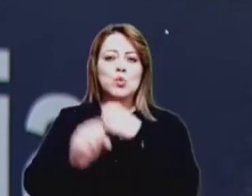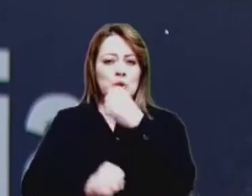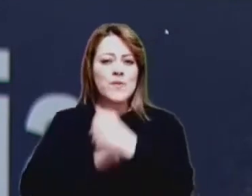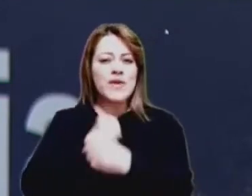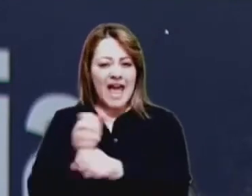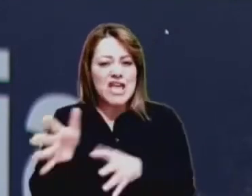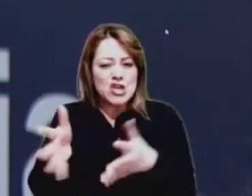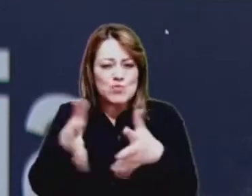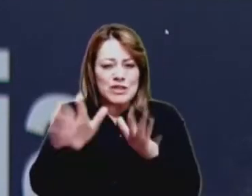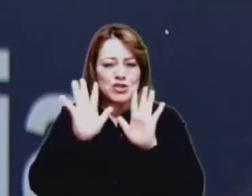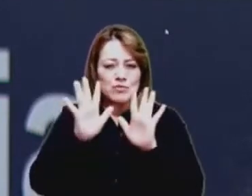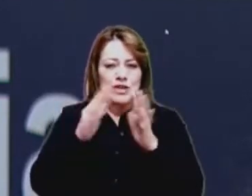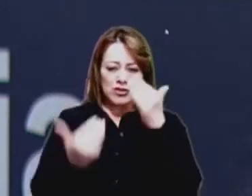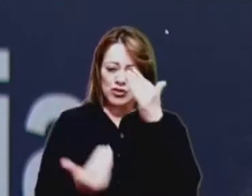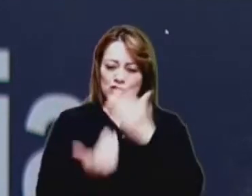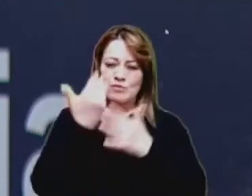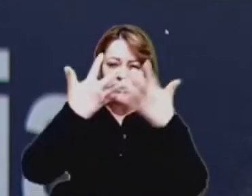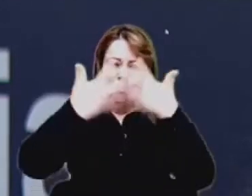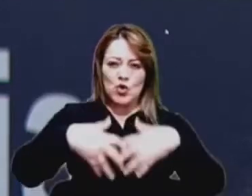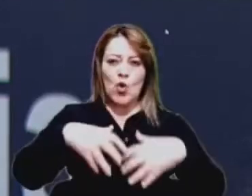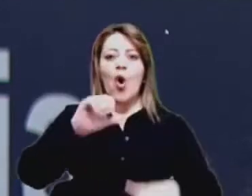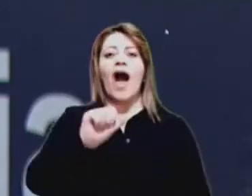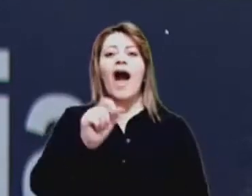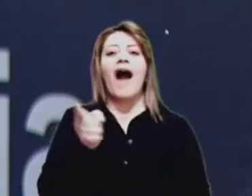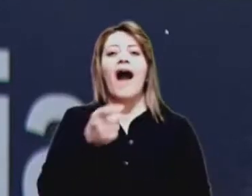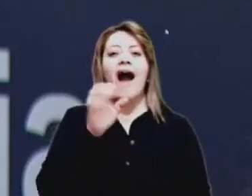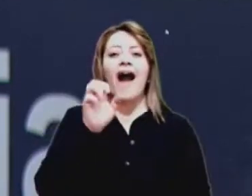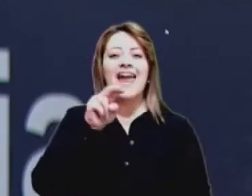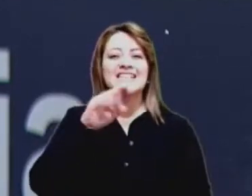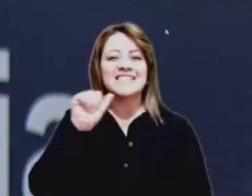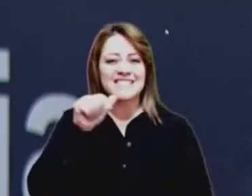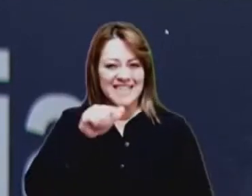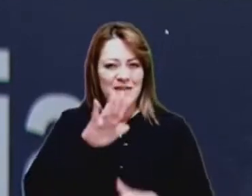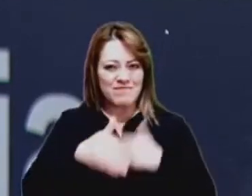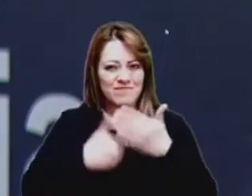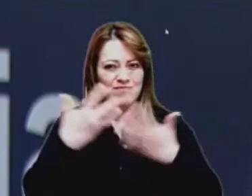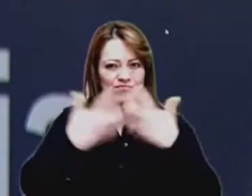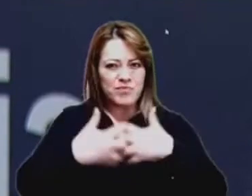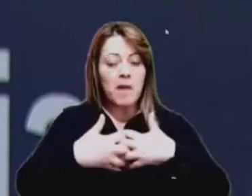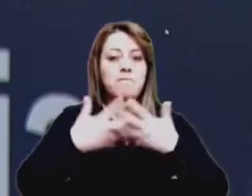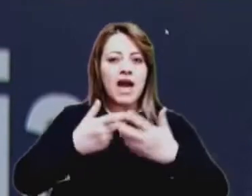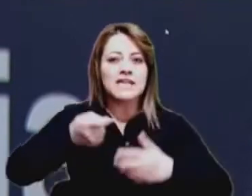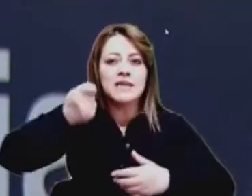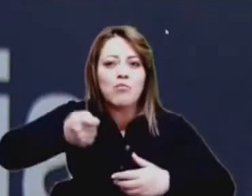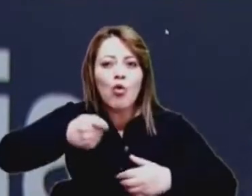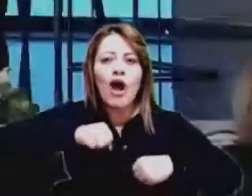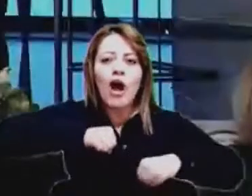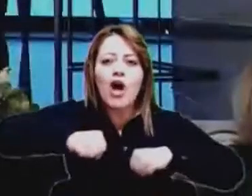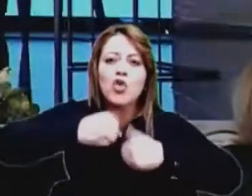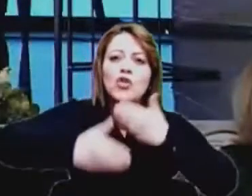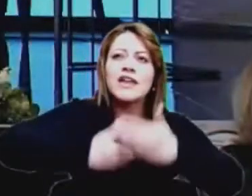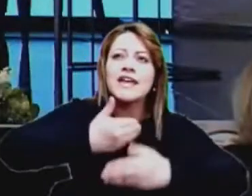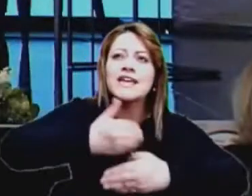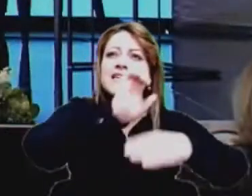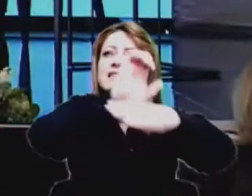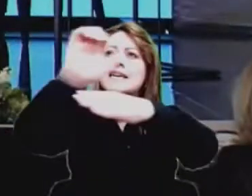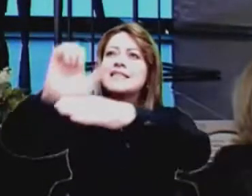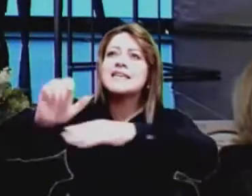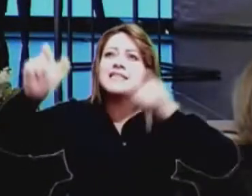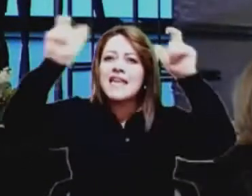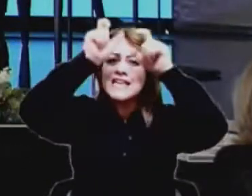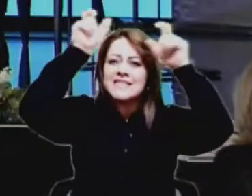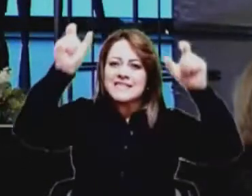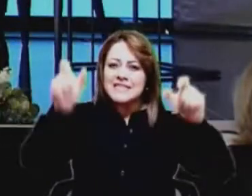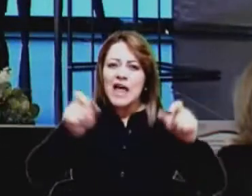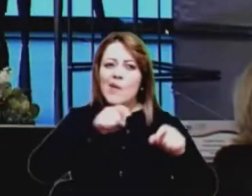funcionamiento nos preocupó la litigiosidad de la alta litigiosidad que se presenta entre entidades públicas y